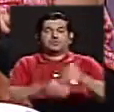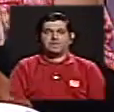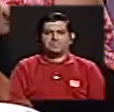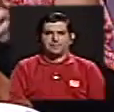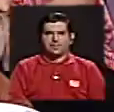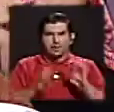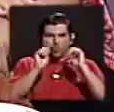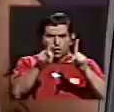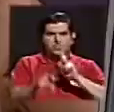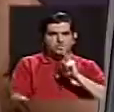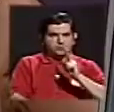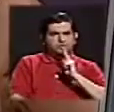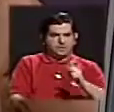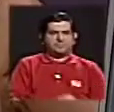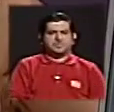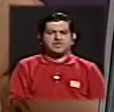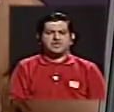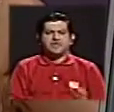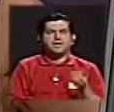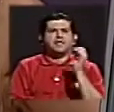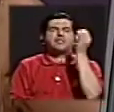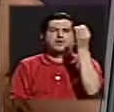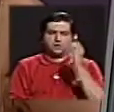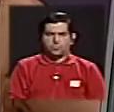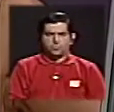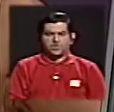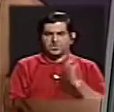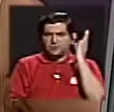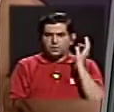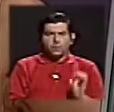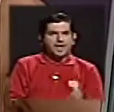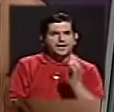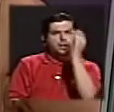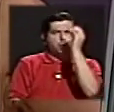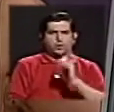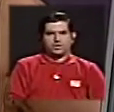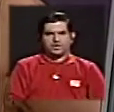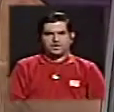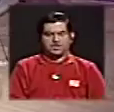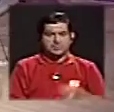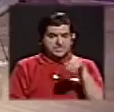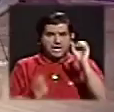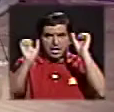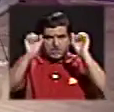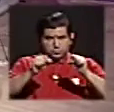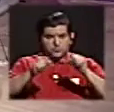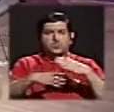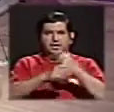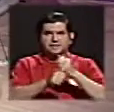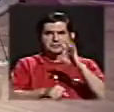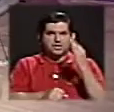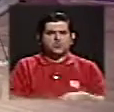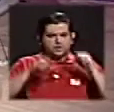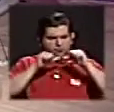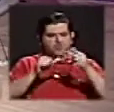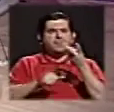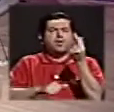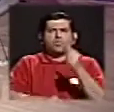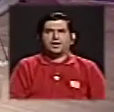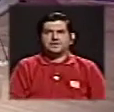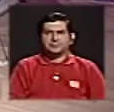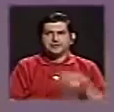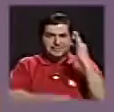tantas son las posibilidades de que muchachos jóvenes, mujeres jóvenes, estén haciendo eso de manera permanente? Y